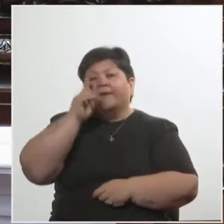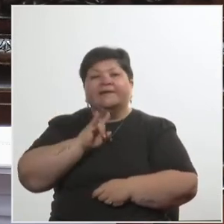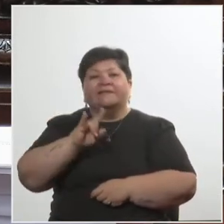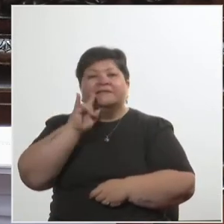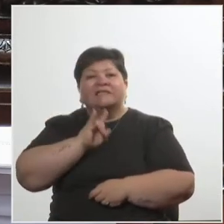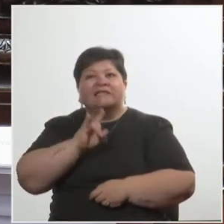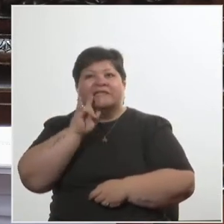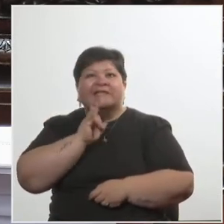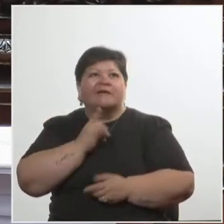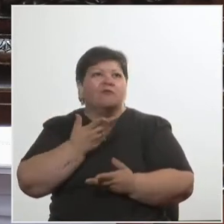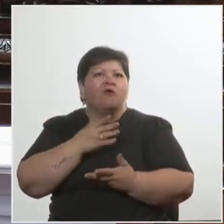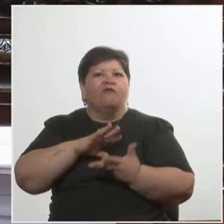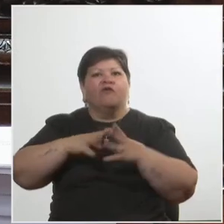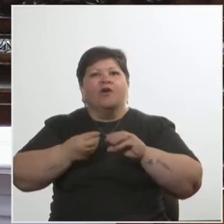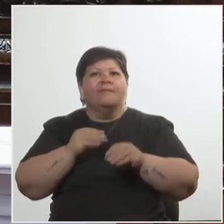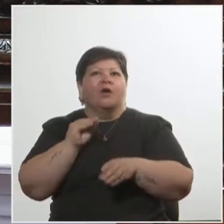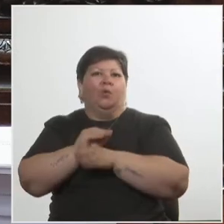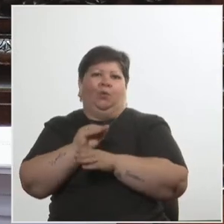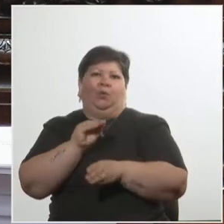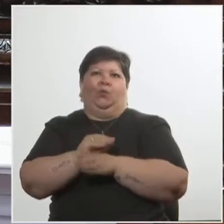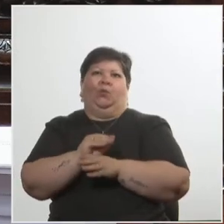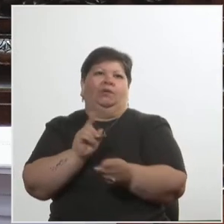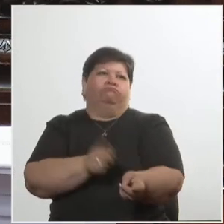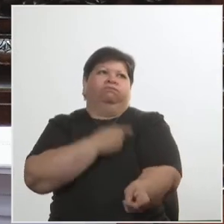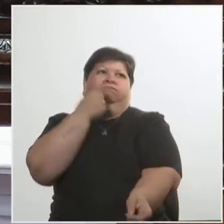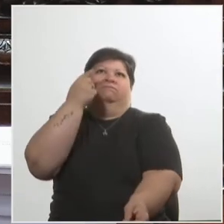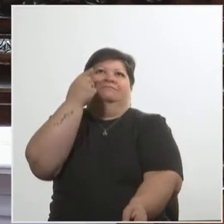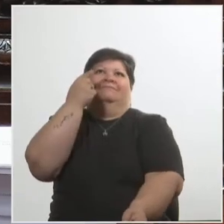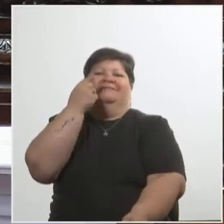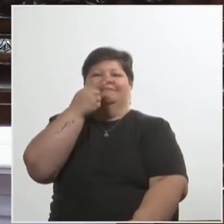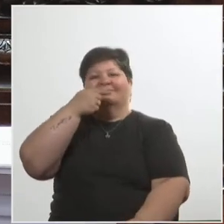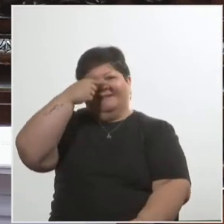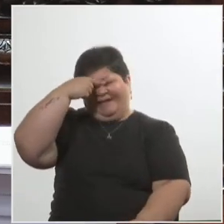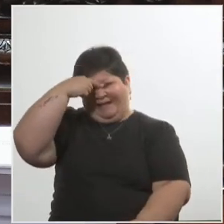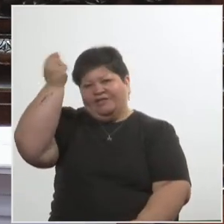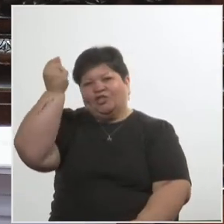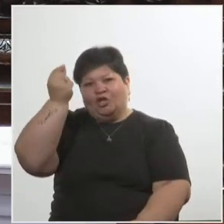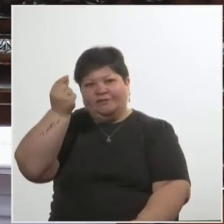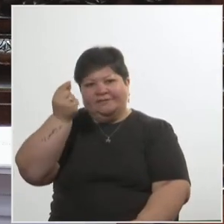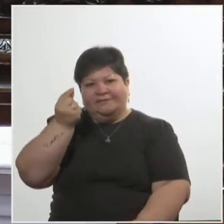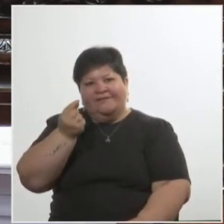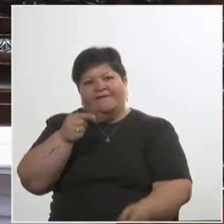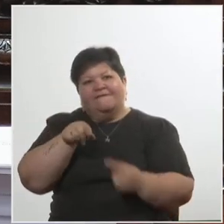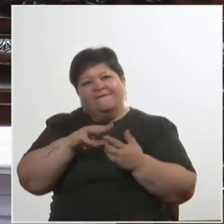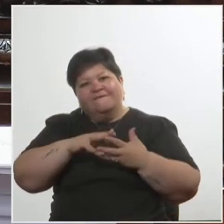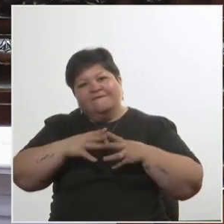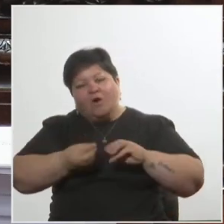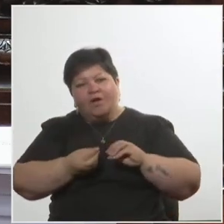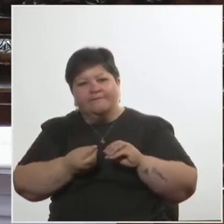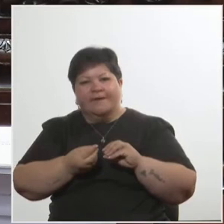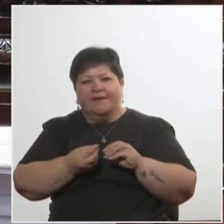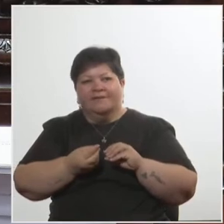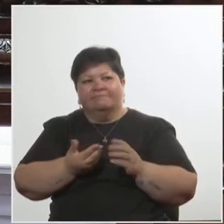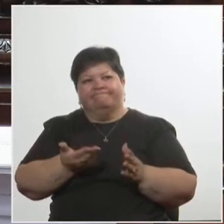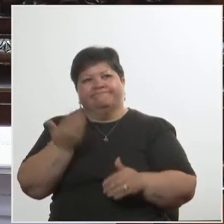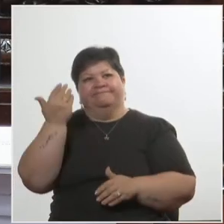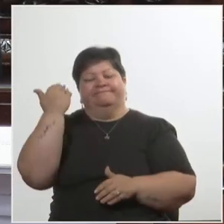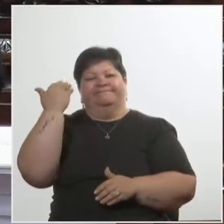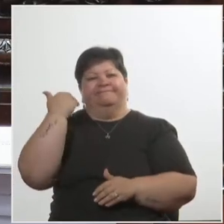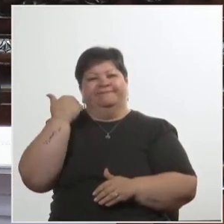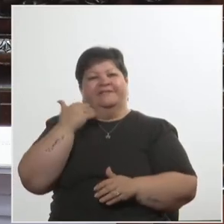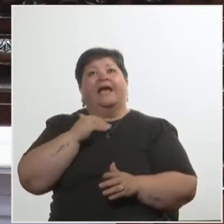cultura hablar de la lechería en el Uruguay es hablar de tradición hablar de la lechería en el Uruguay es hablar de